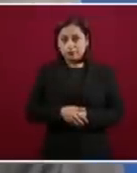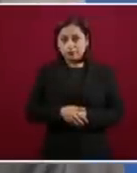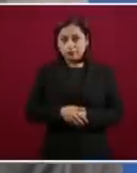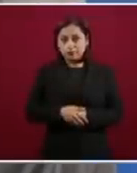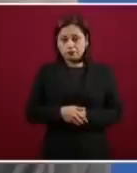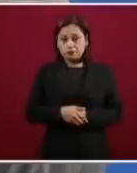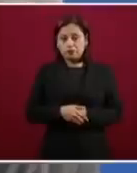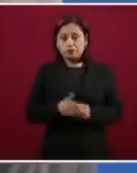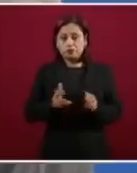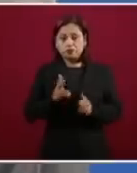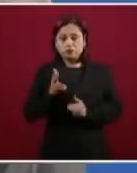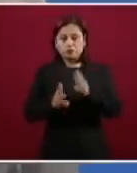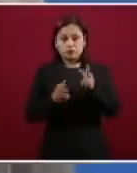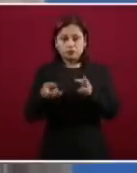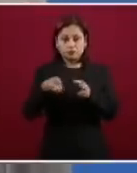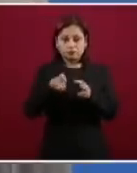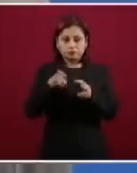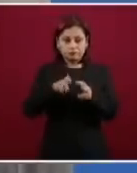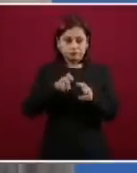Un tren de pasajero normal